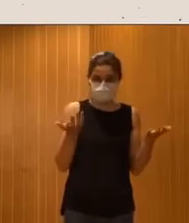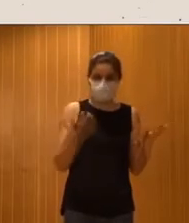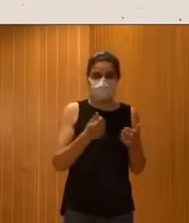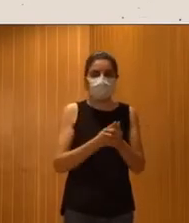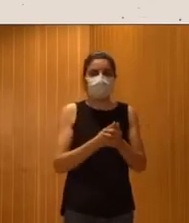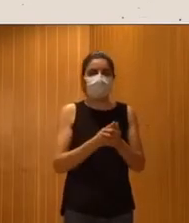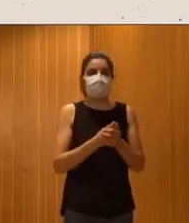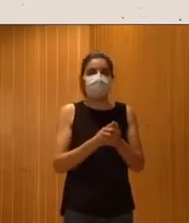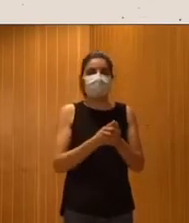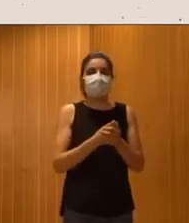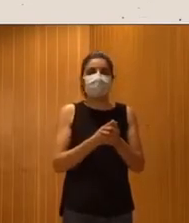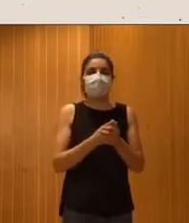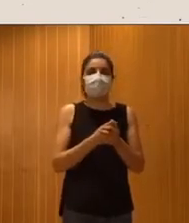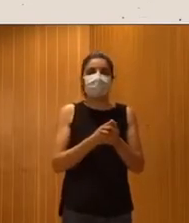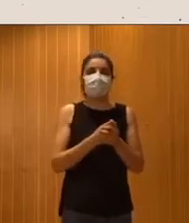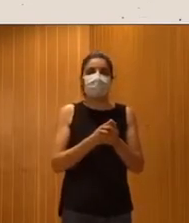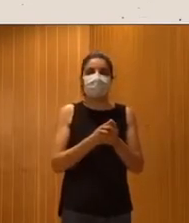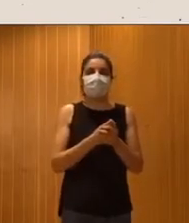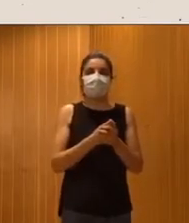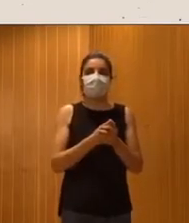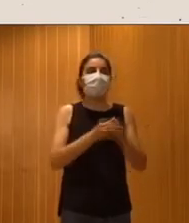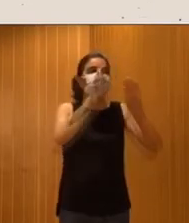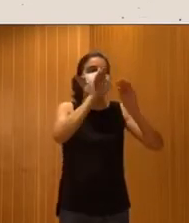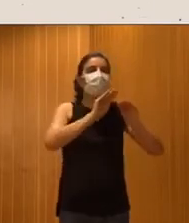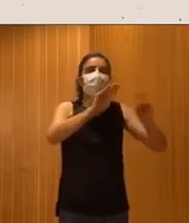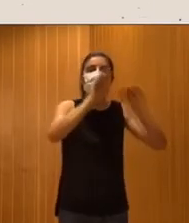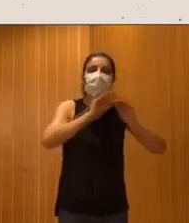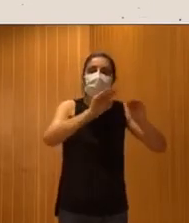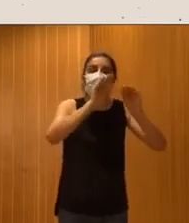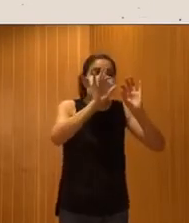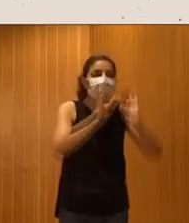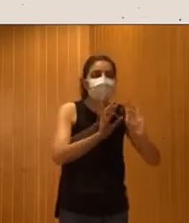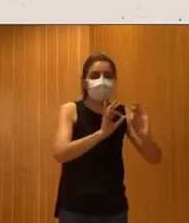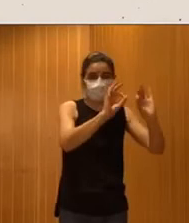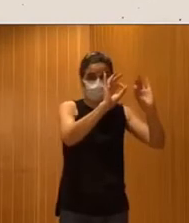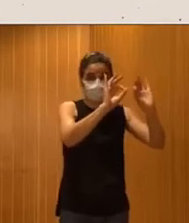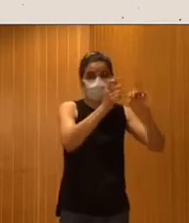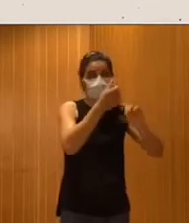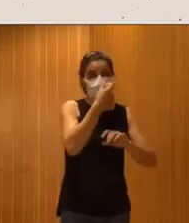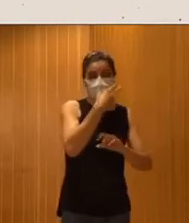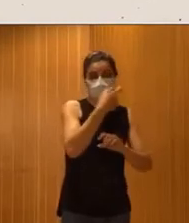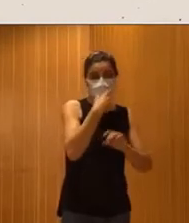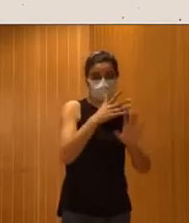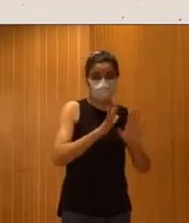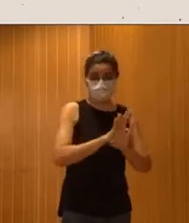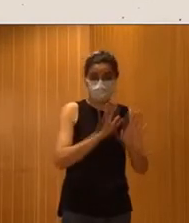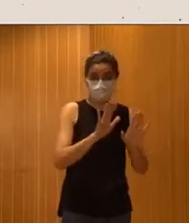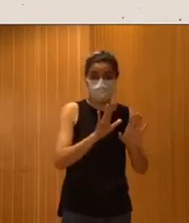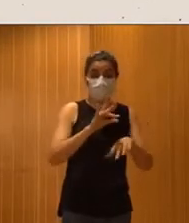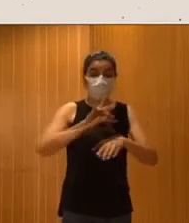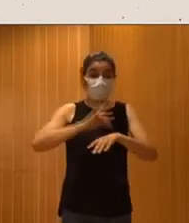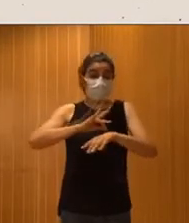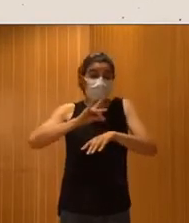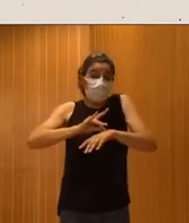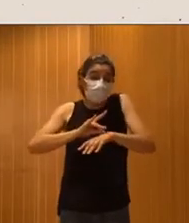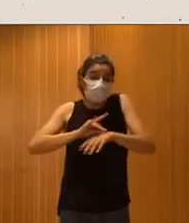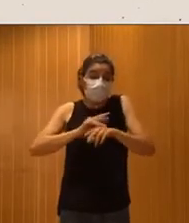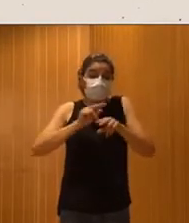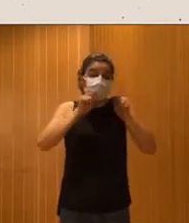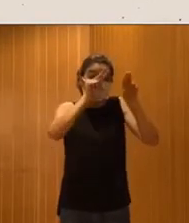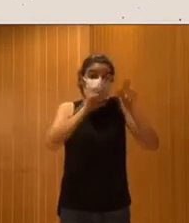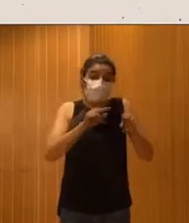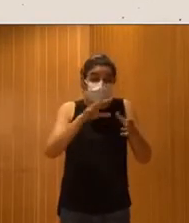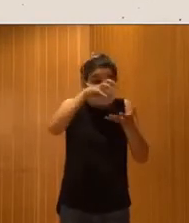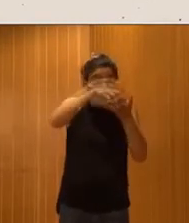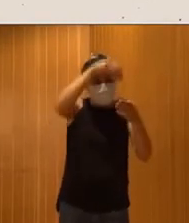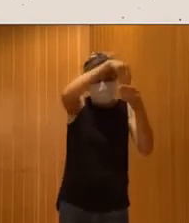farmacodinámica, farmacocinética, etcétera. Y esa formación es muy específica y los médicos que trabajan en